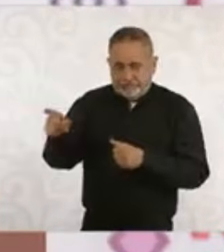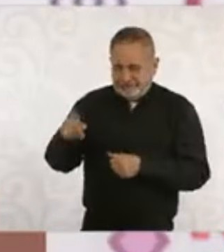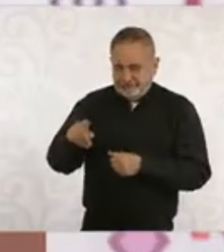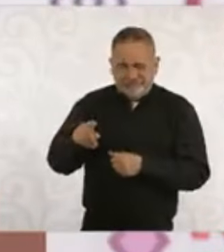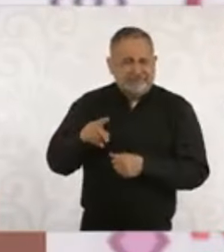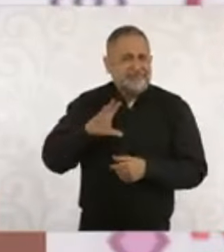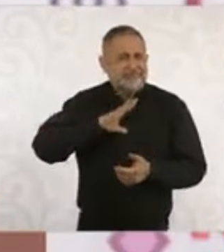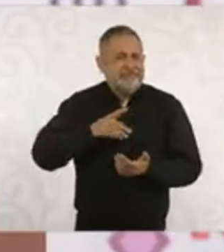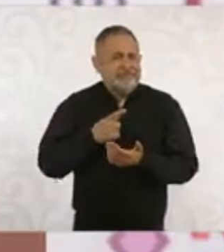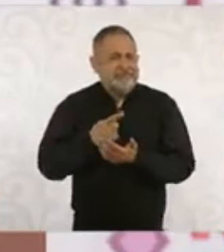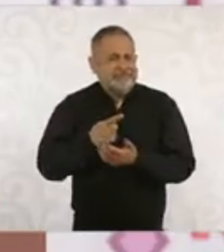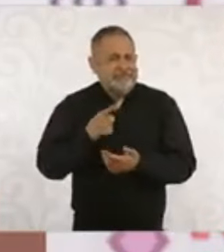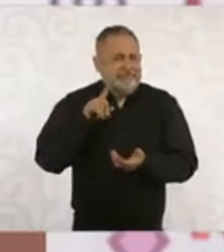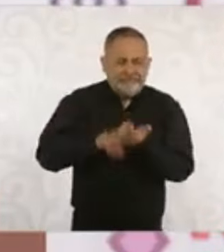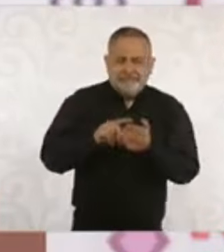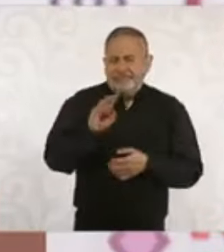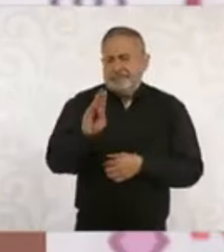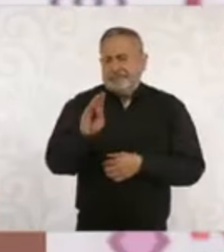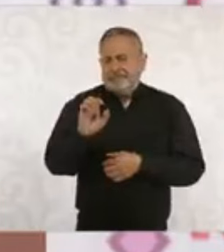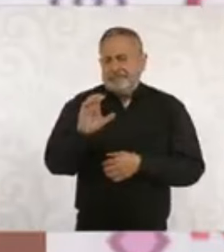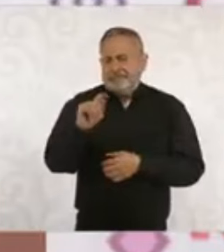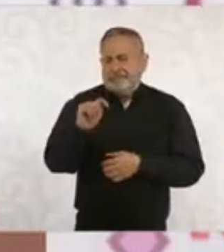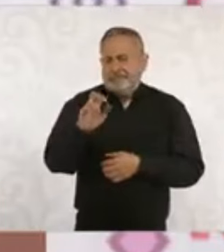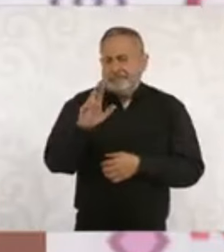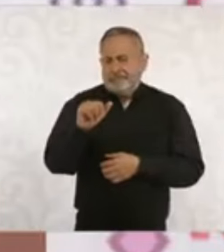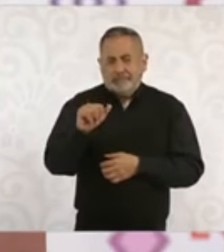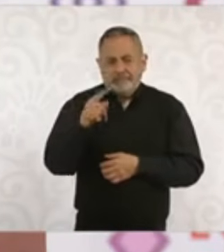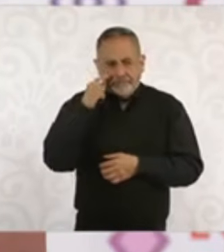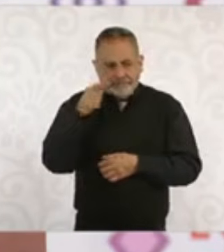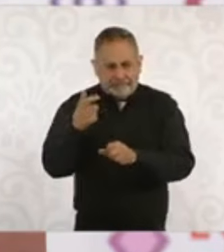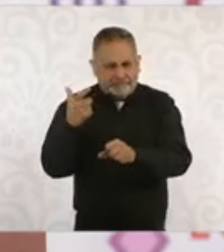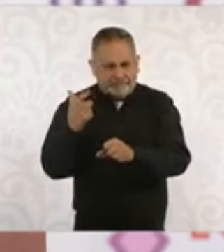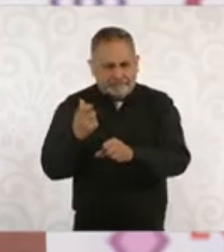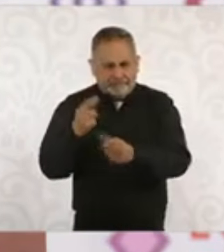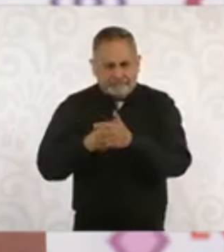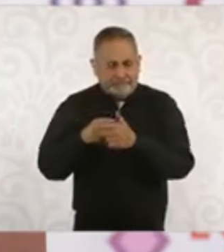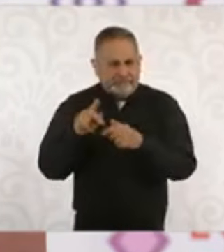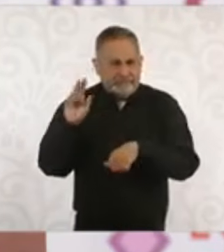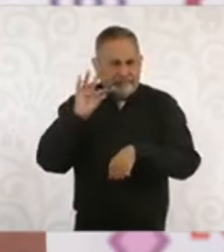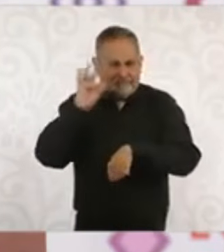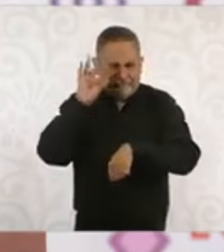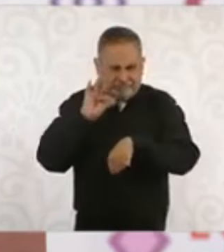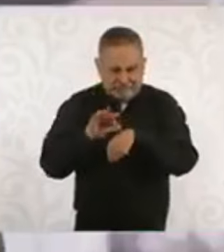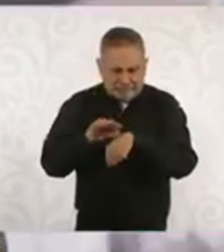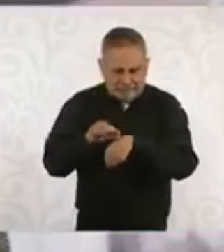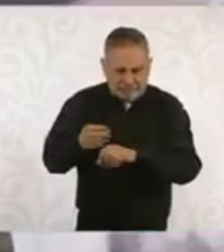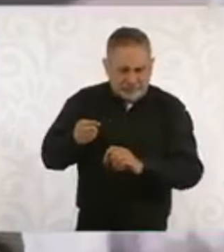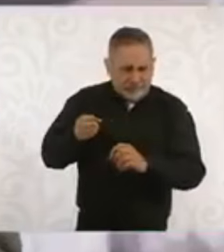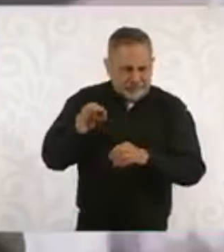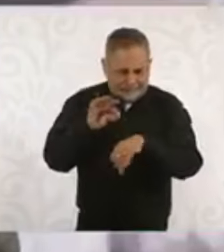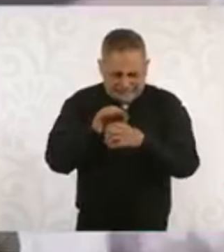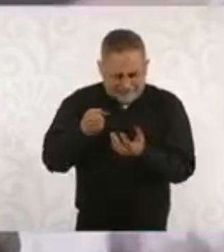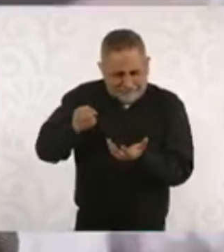bacteria que se le inyecta a los mosquitos, se les expone a esa contaminación y